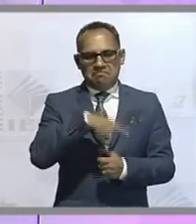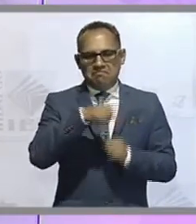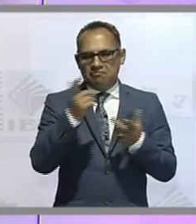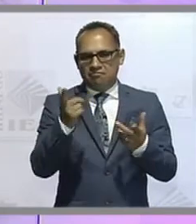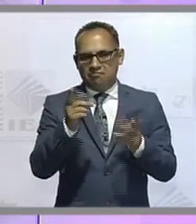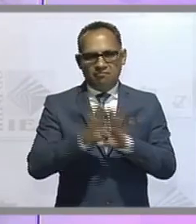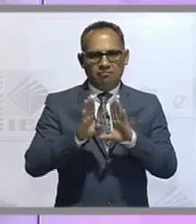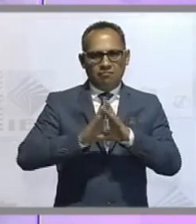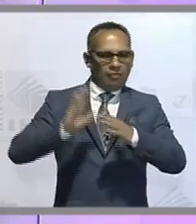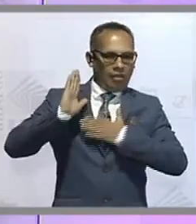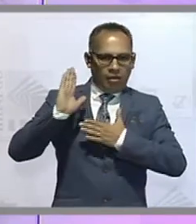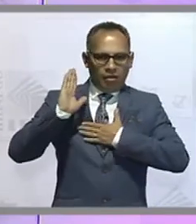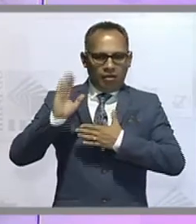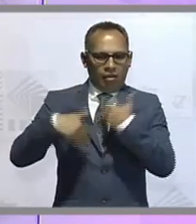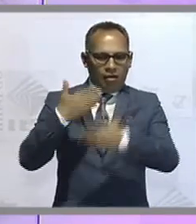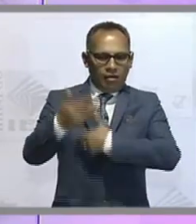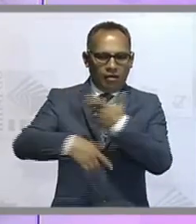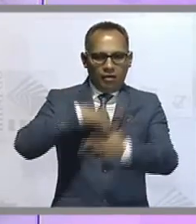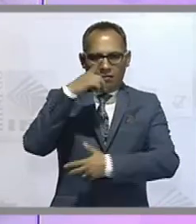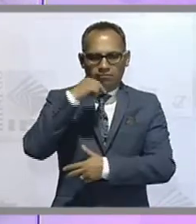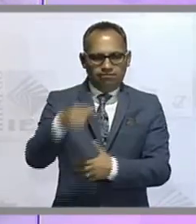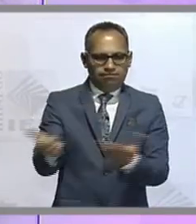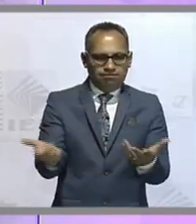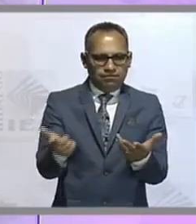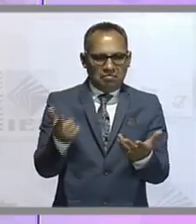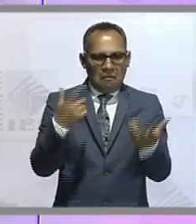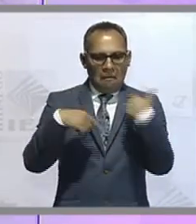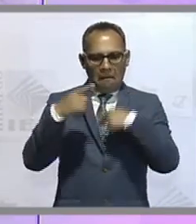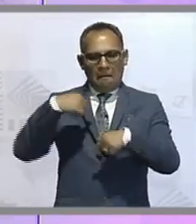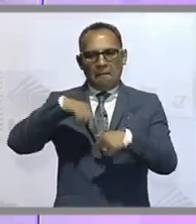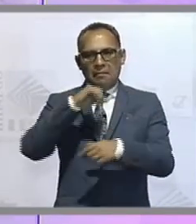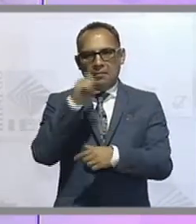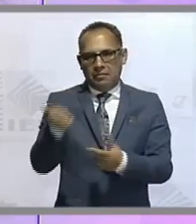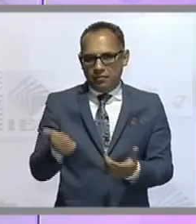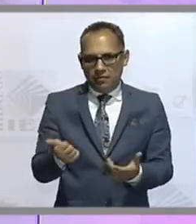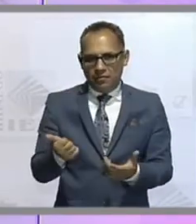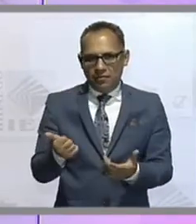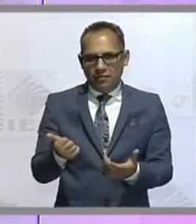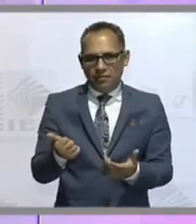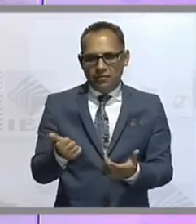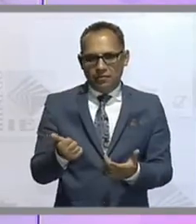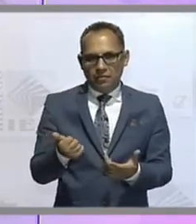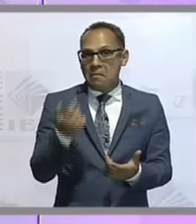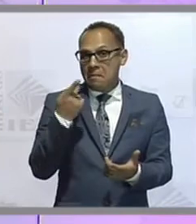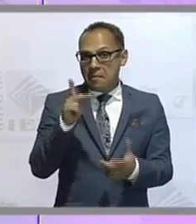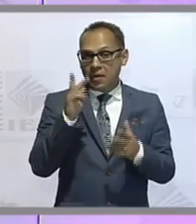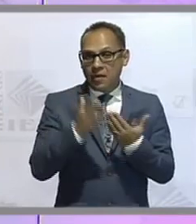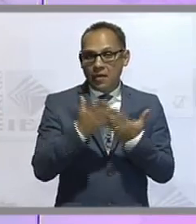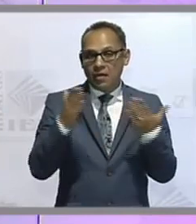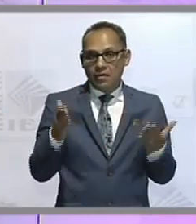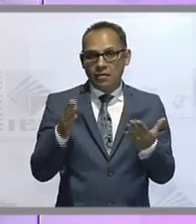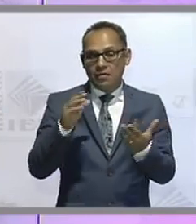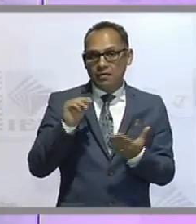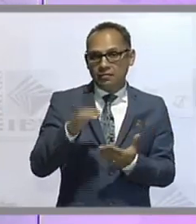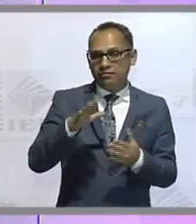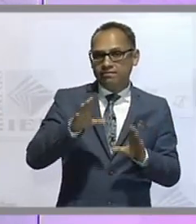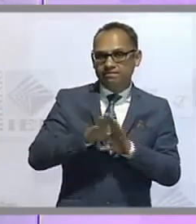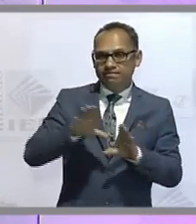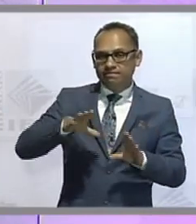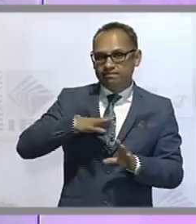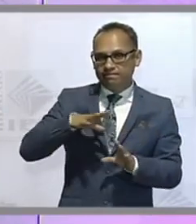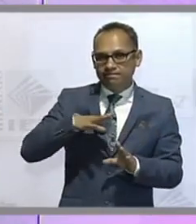regresen ahora el detalle es que ahora algunos políticos ni siquiera van y eso es lo que más molesta